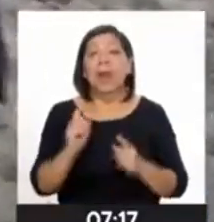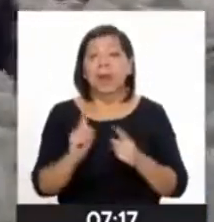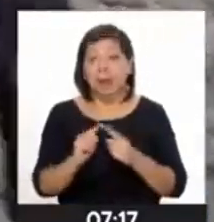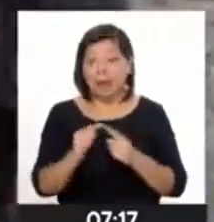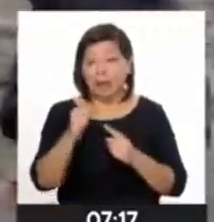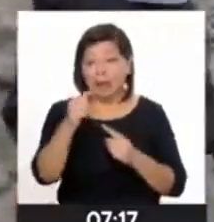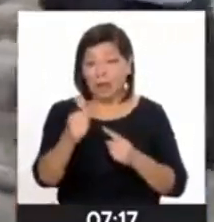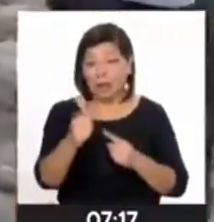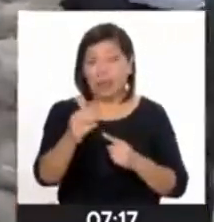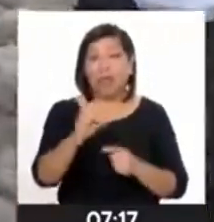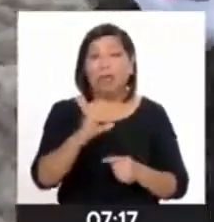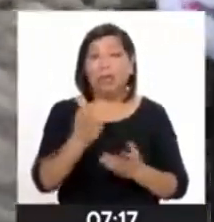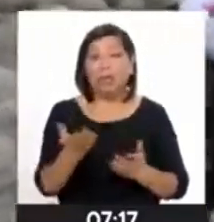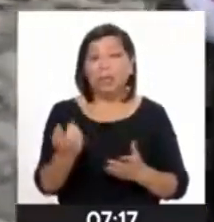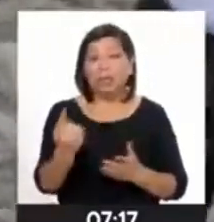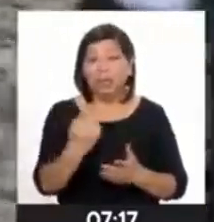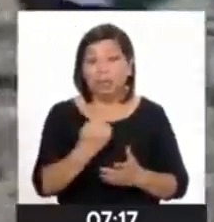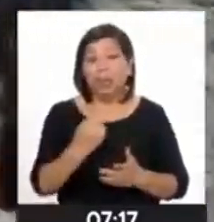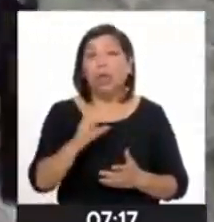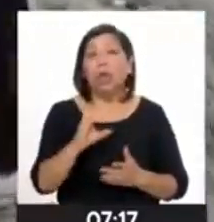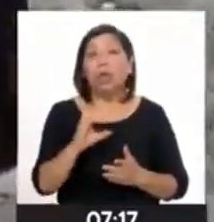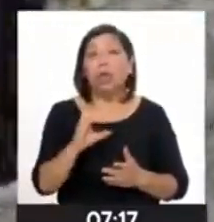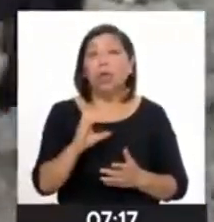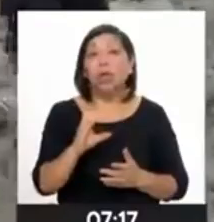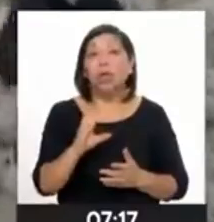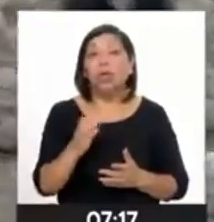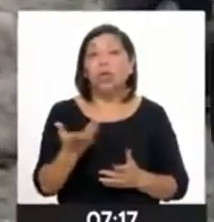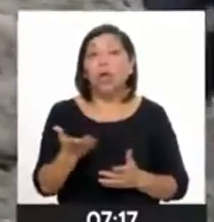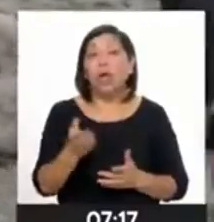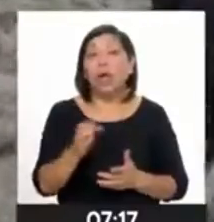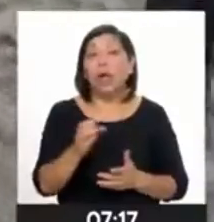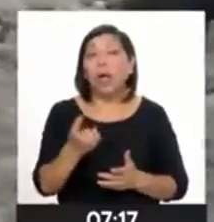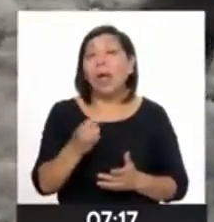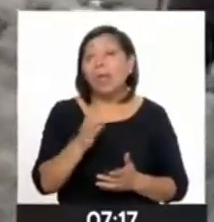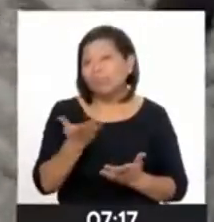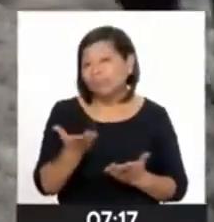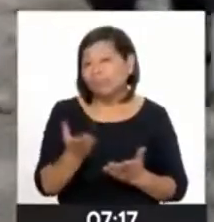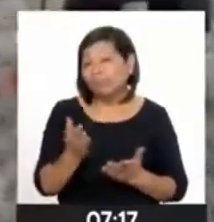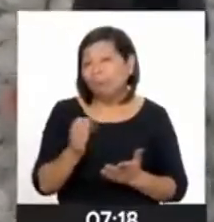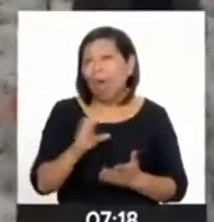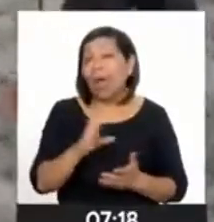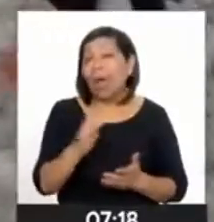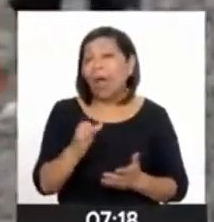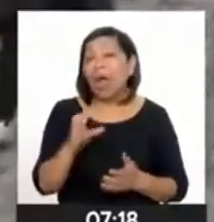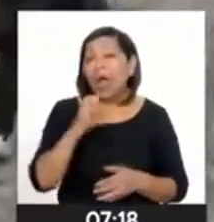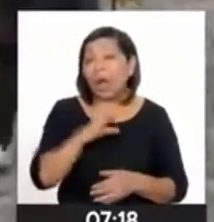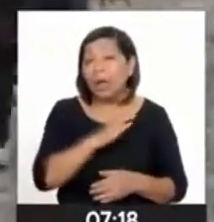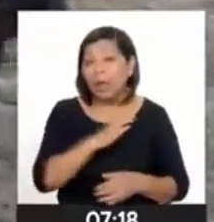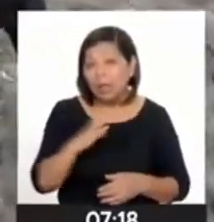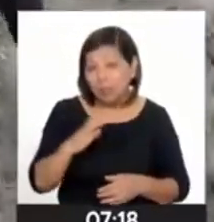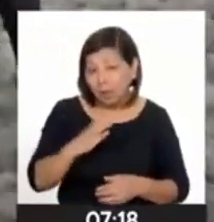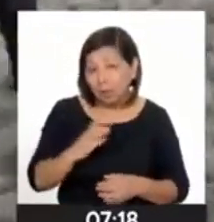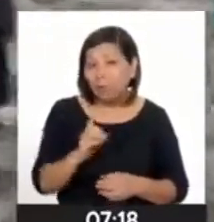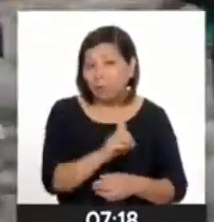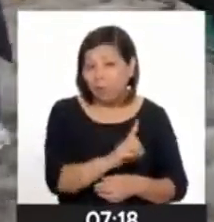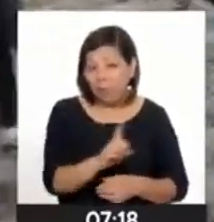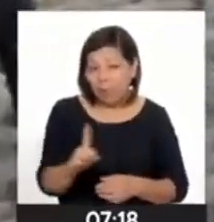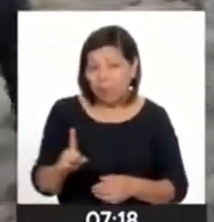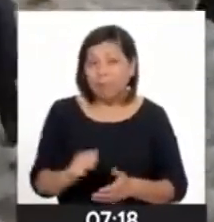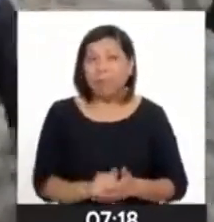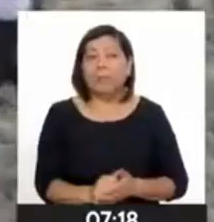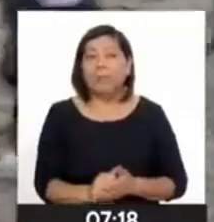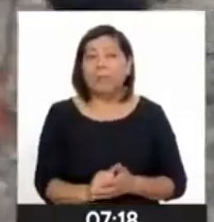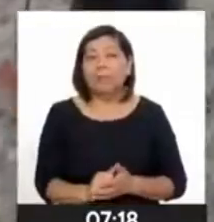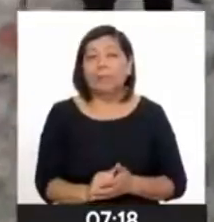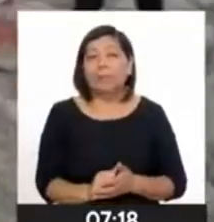hasta Chosica, según nos ha detallado también la ministra del Ambiente. Seguimos viendo mientras el